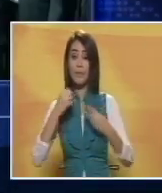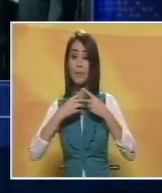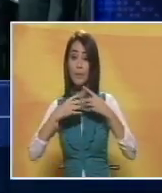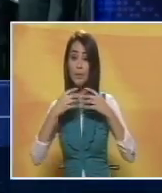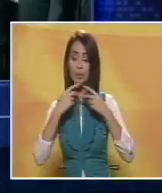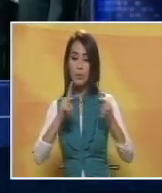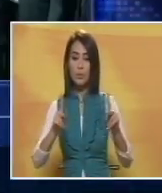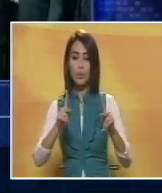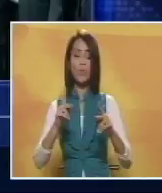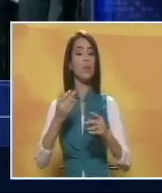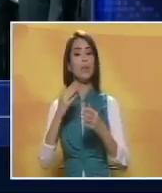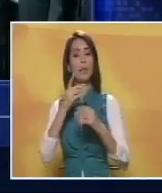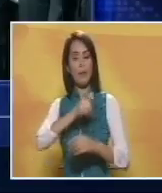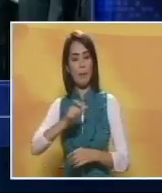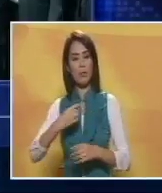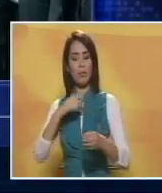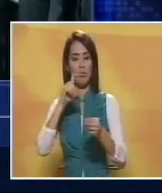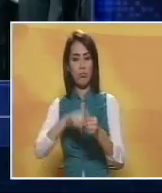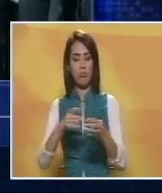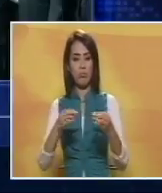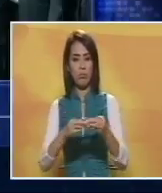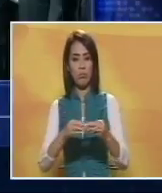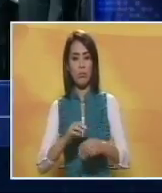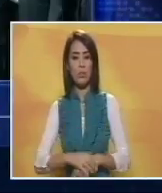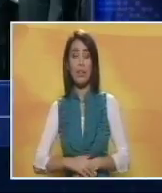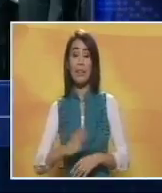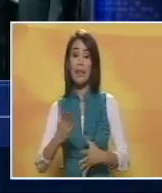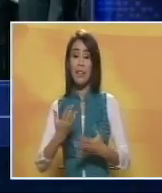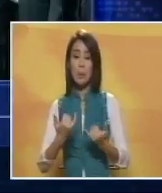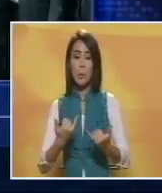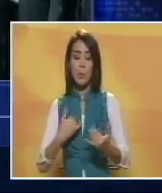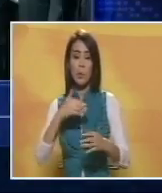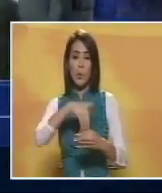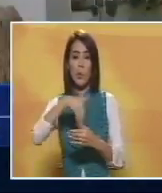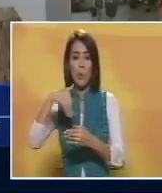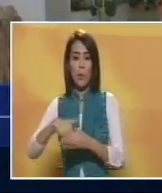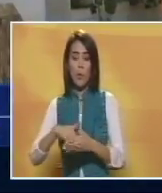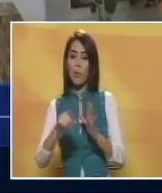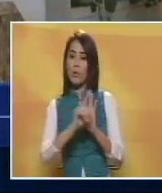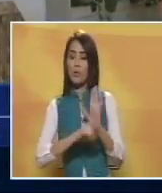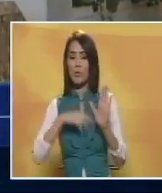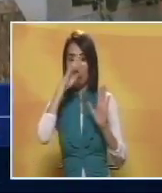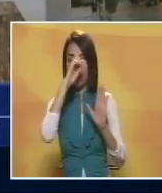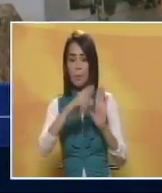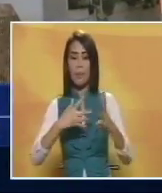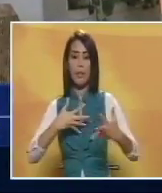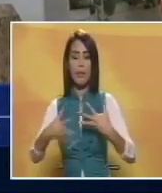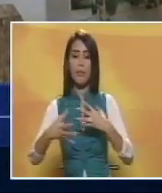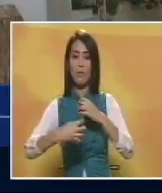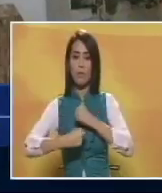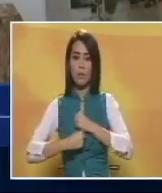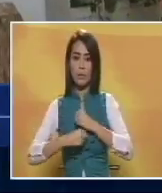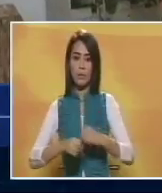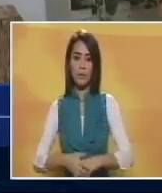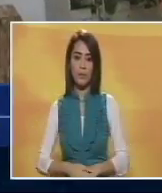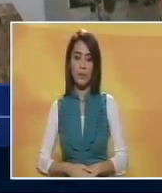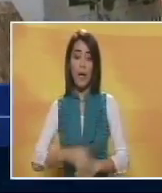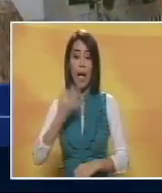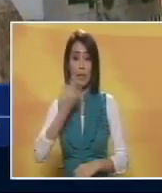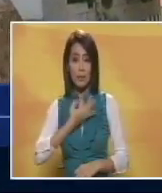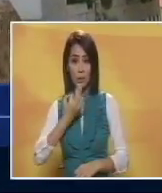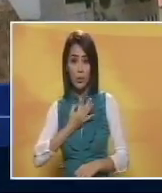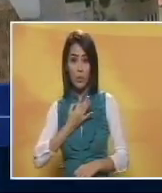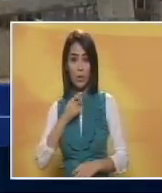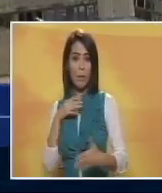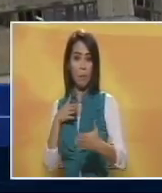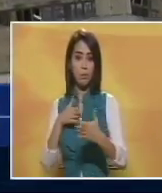miembros de la conferencia manifestaron que las venideras elecciones incumplen con los principios de transparencia y confiabilidad. Aseguraron que